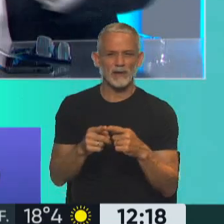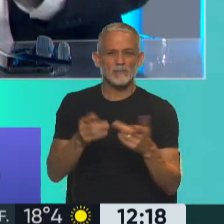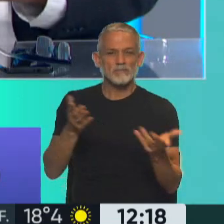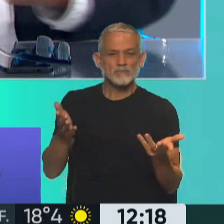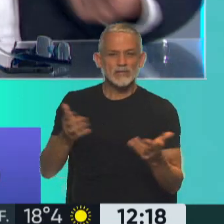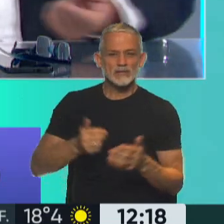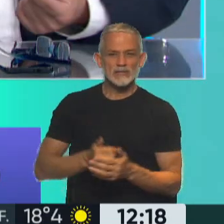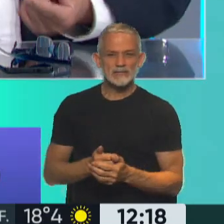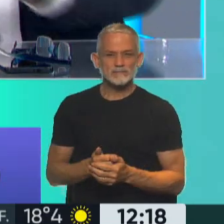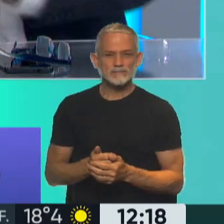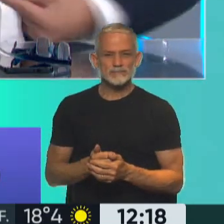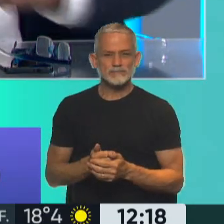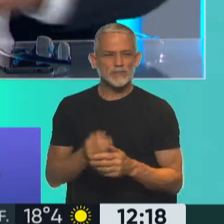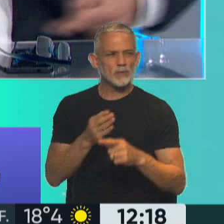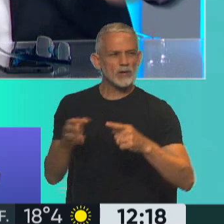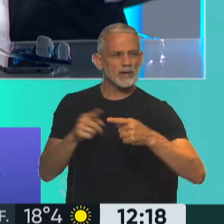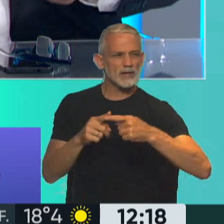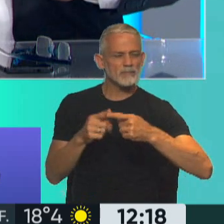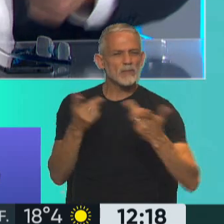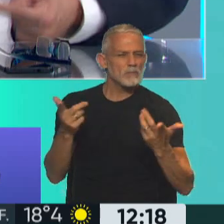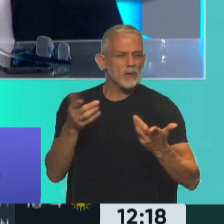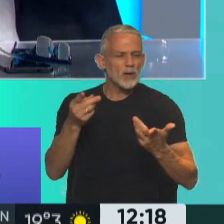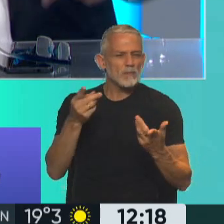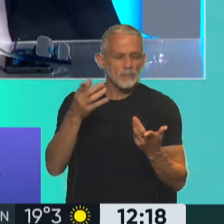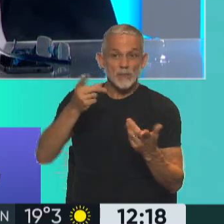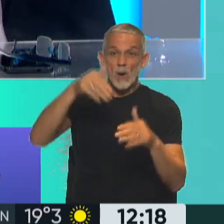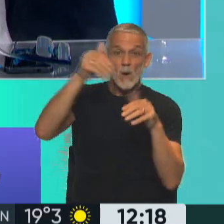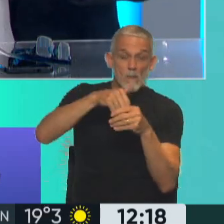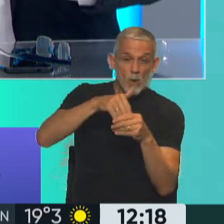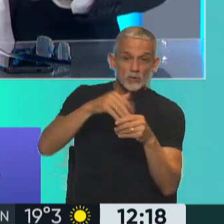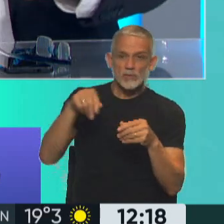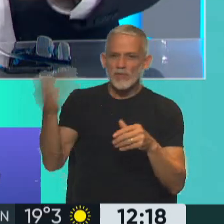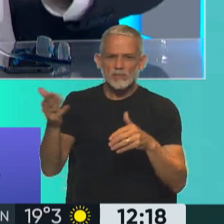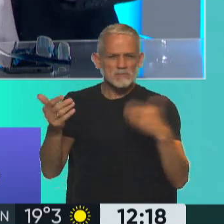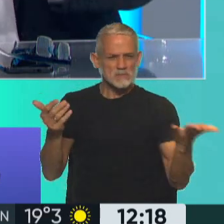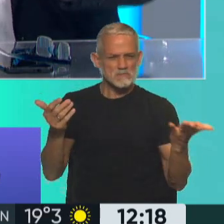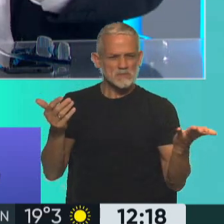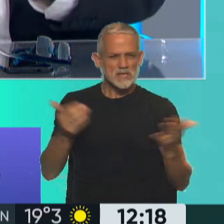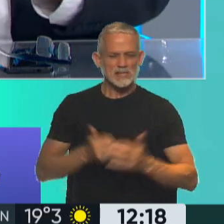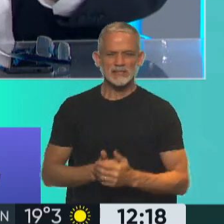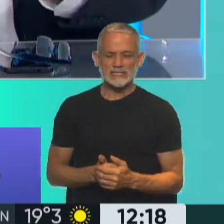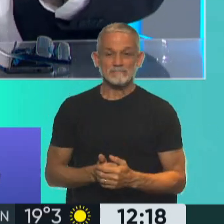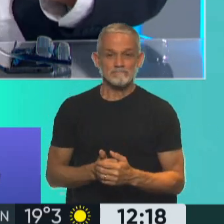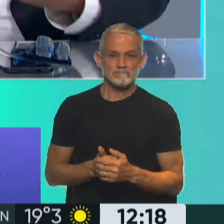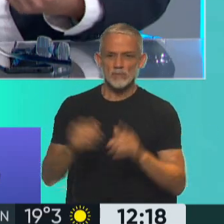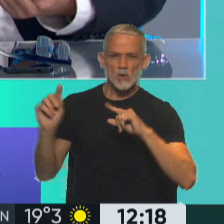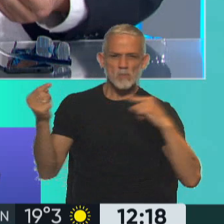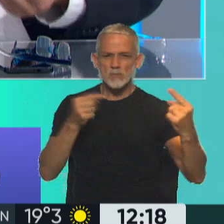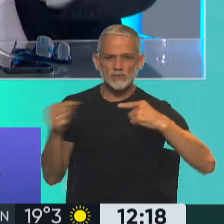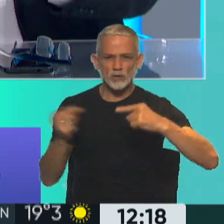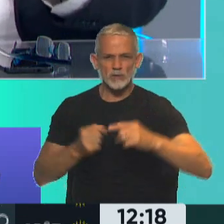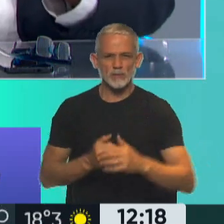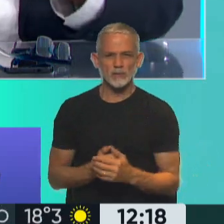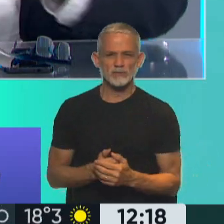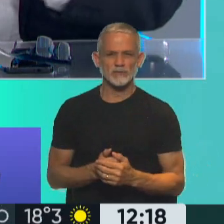y rompe eso porque obviamente logra votos de otro lado, con lo cual en esa disputa parecería ser Milei que